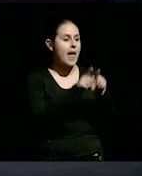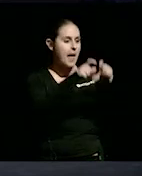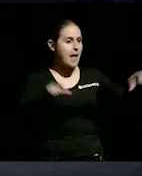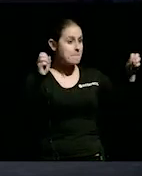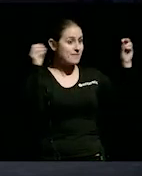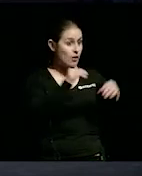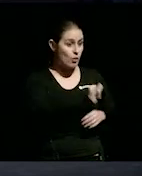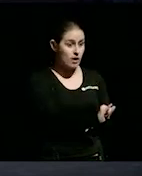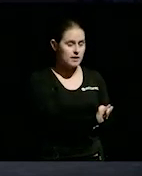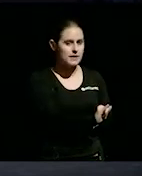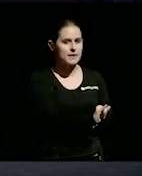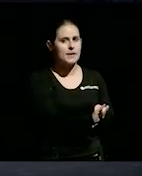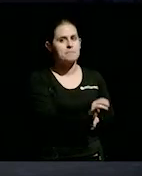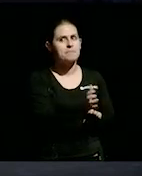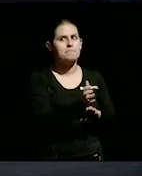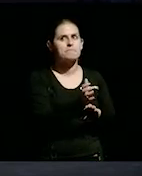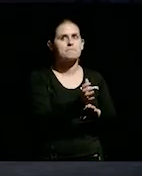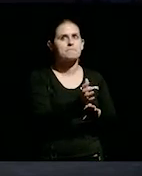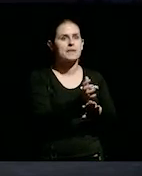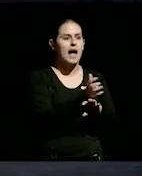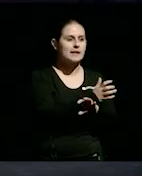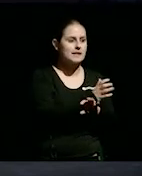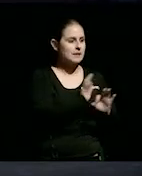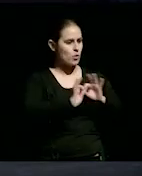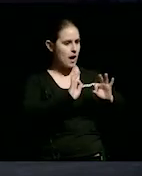se programan porque a lo mejor al frente hay una